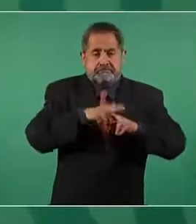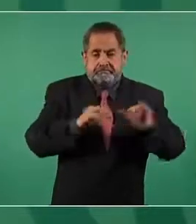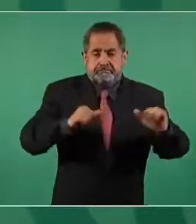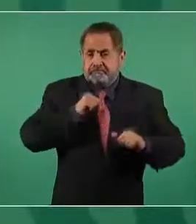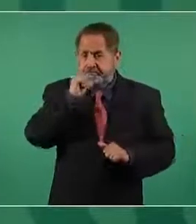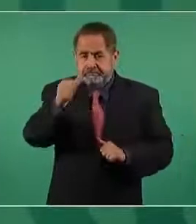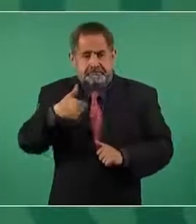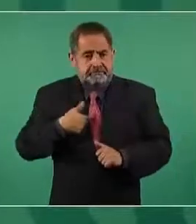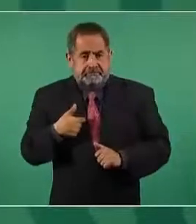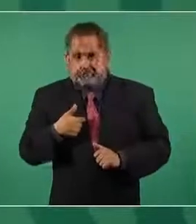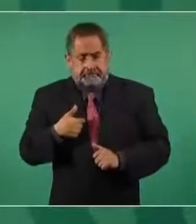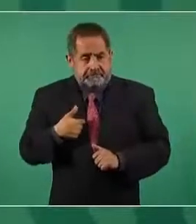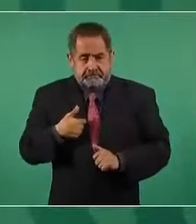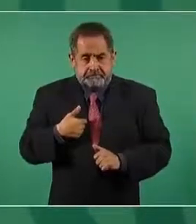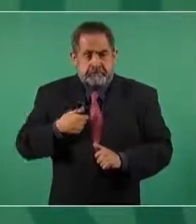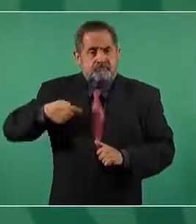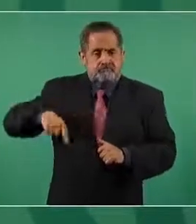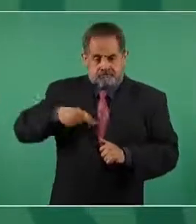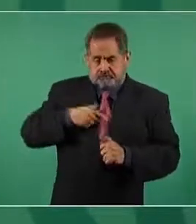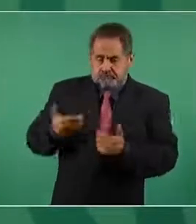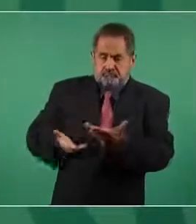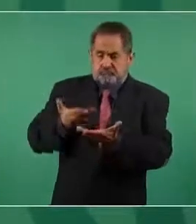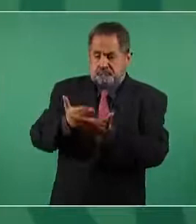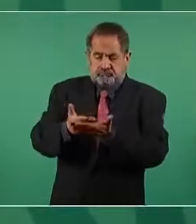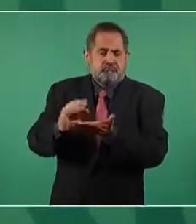es bastante